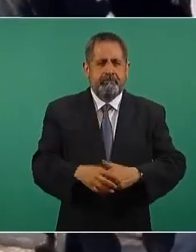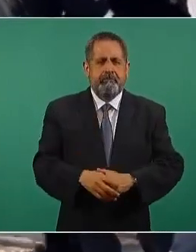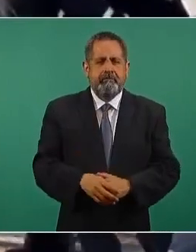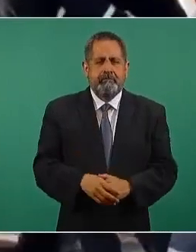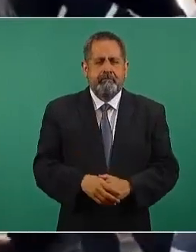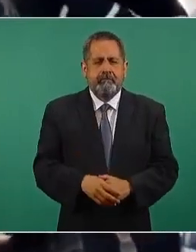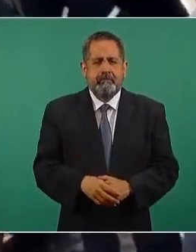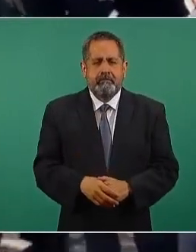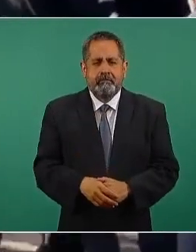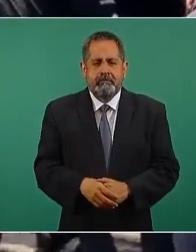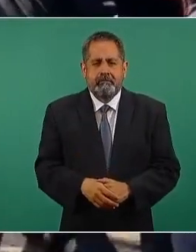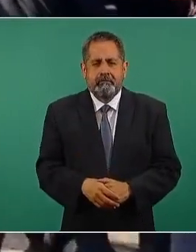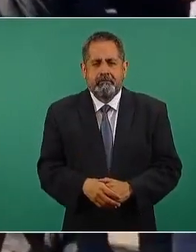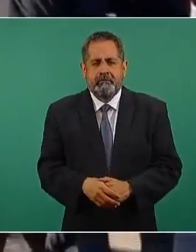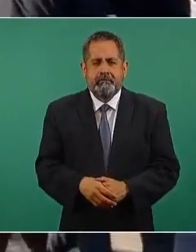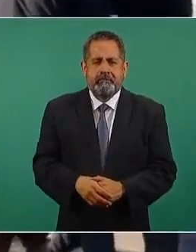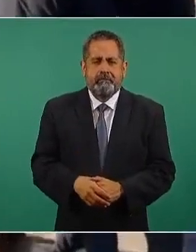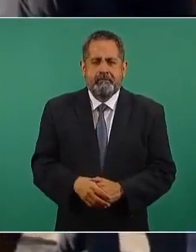La que sigue, por favor.